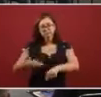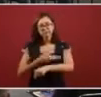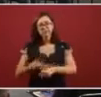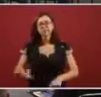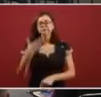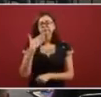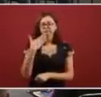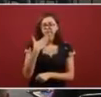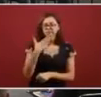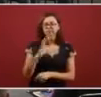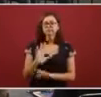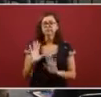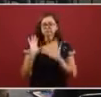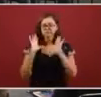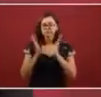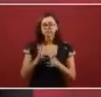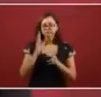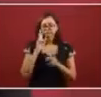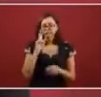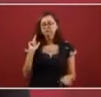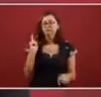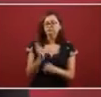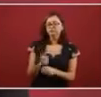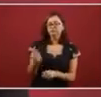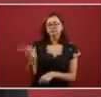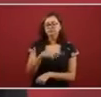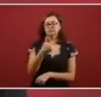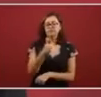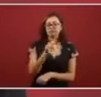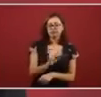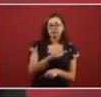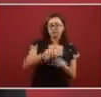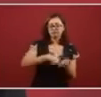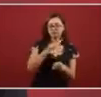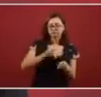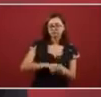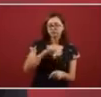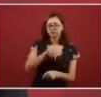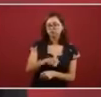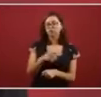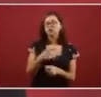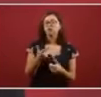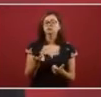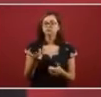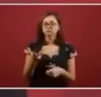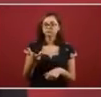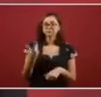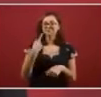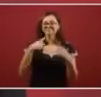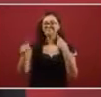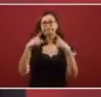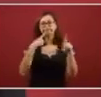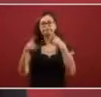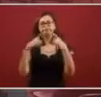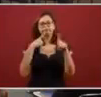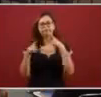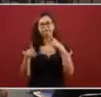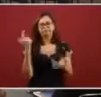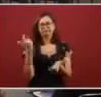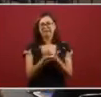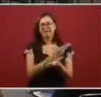gas natural con Naturgy, que ya hicieron una modificación al permiso por las miles de quejas que se habían recibido